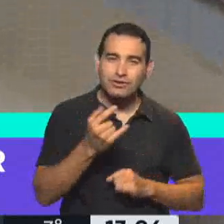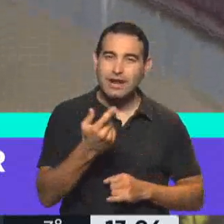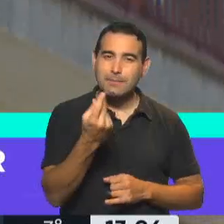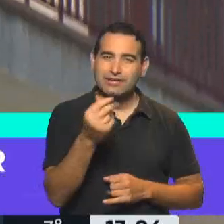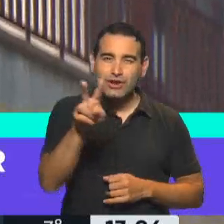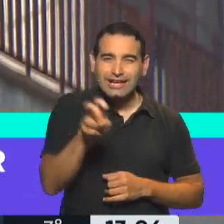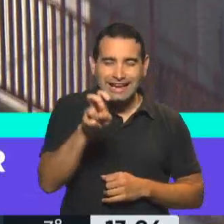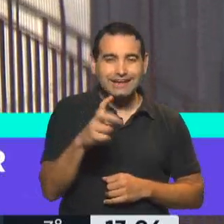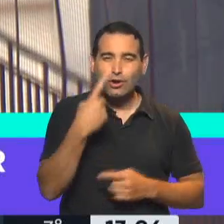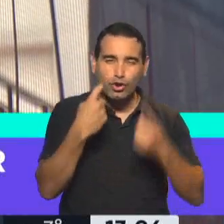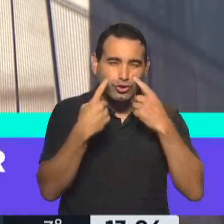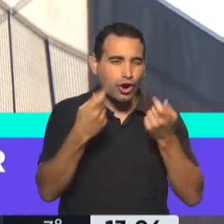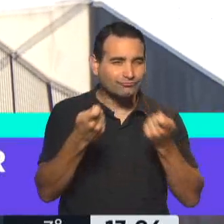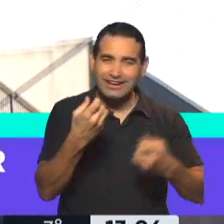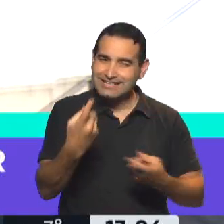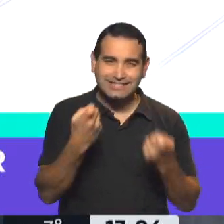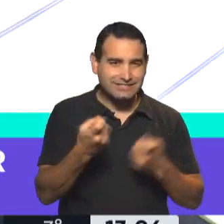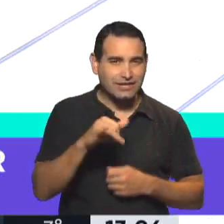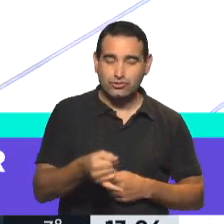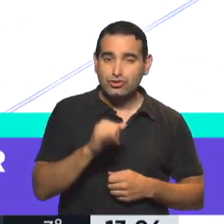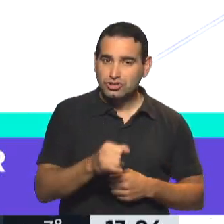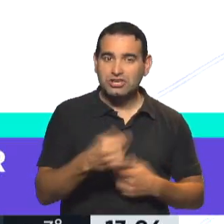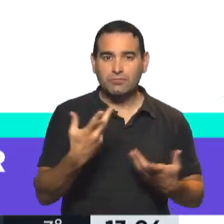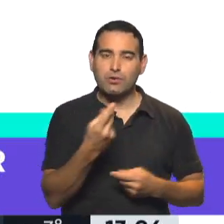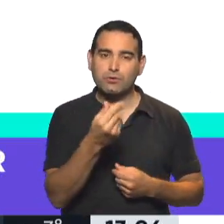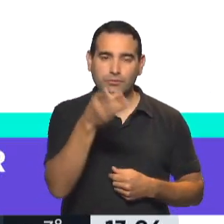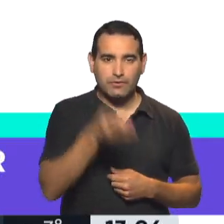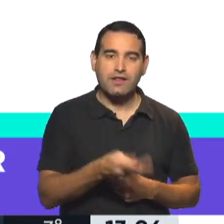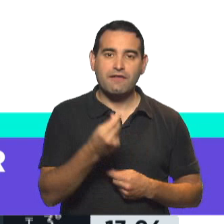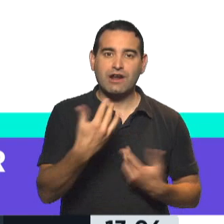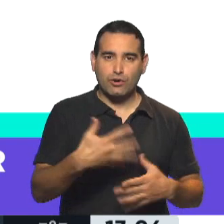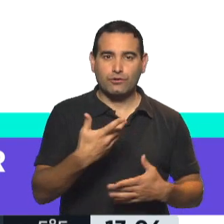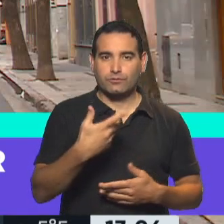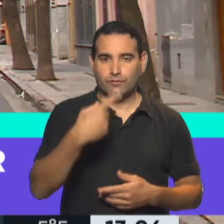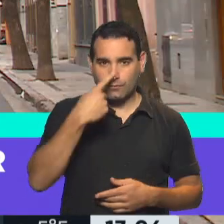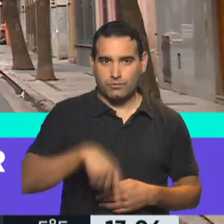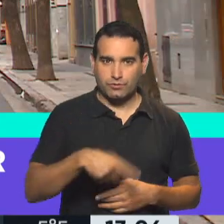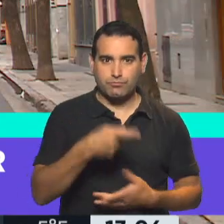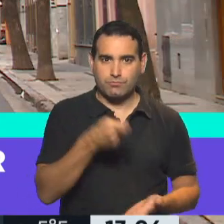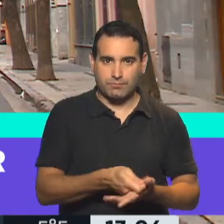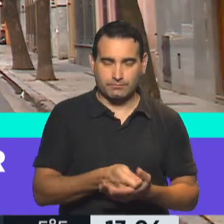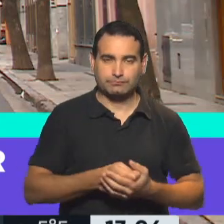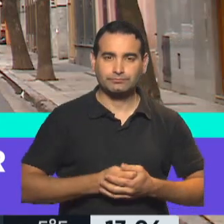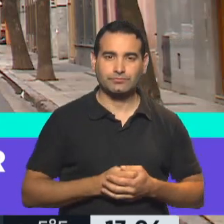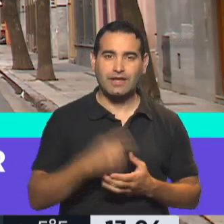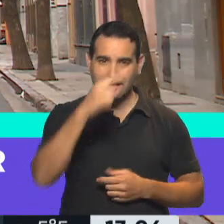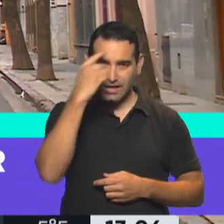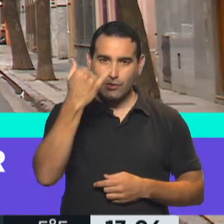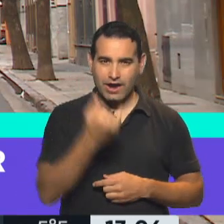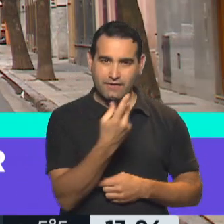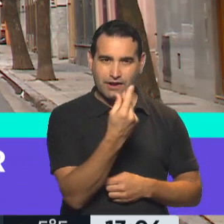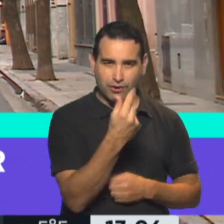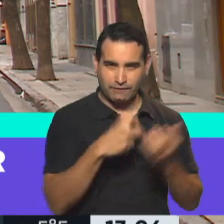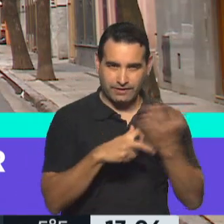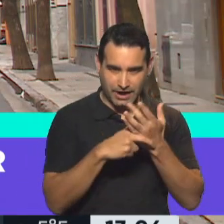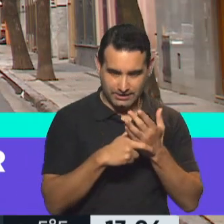esté regulado de alguna forma por ejemplo que sea un porcentaje del valor final de la vivienda el estado tiene el valor fiscal de